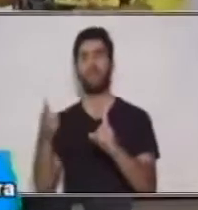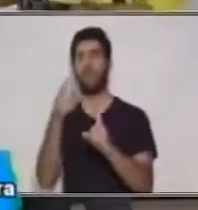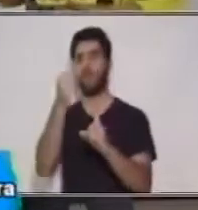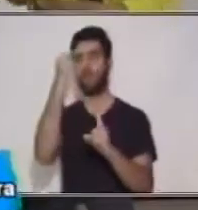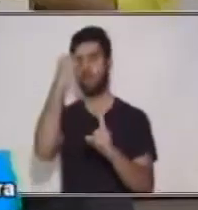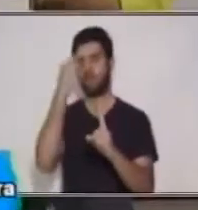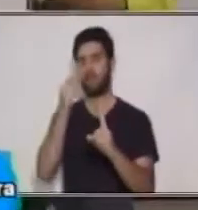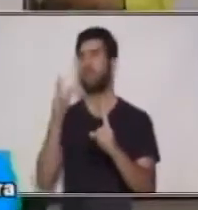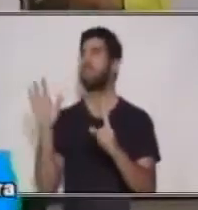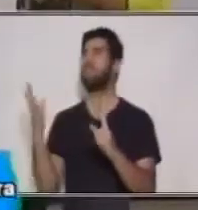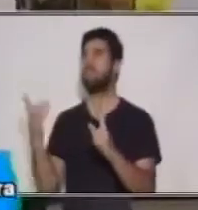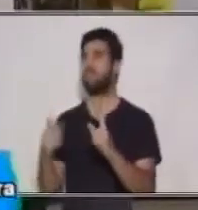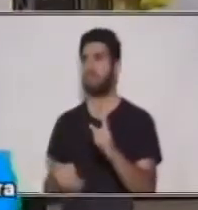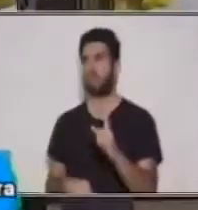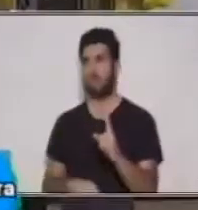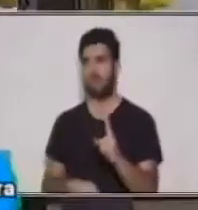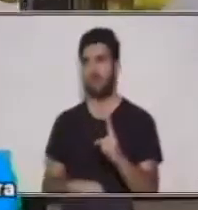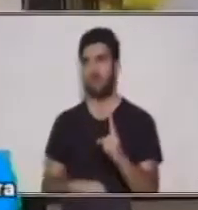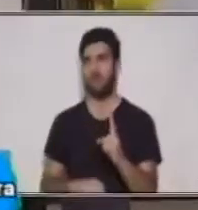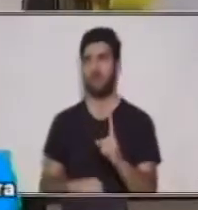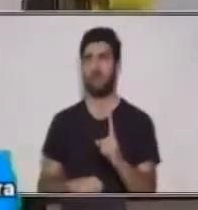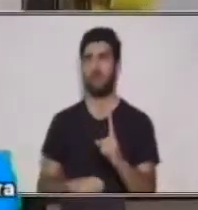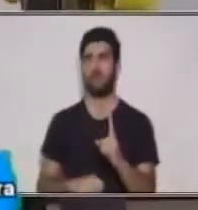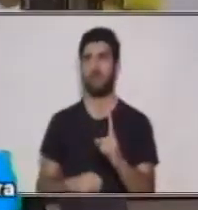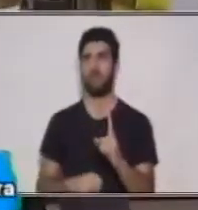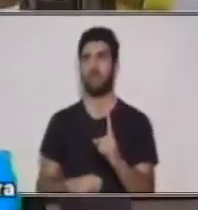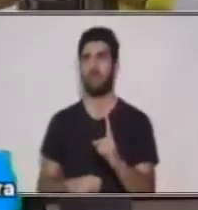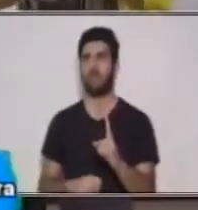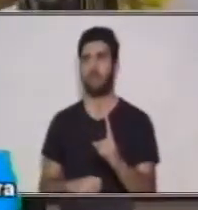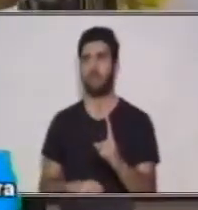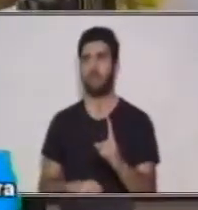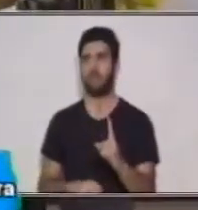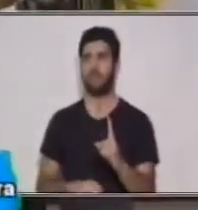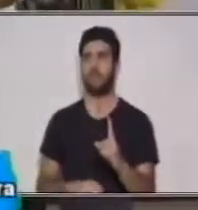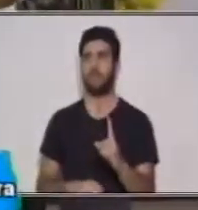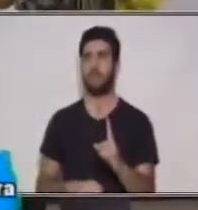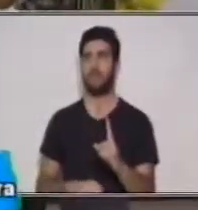analizar acá? ¿Será prefijo o tendrá sufijo?